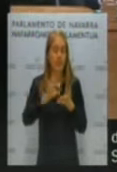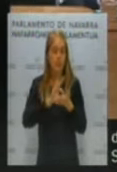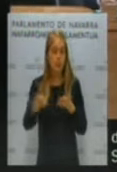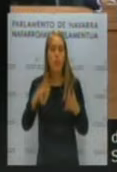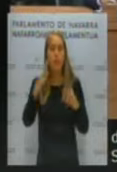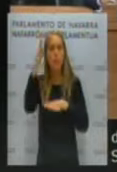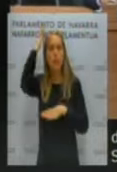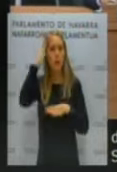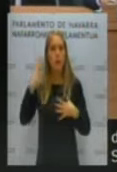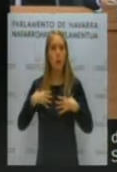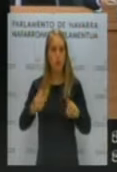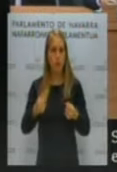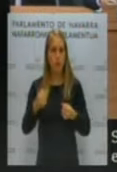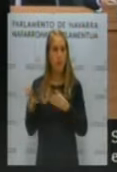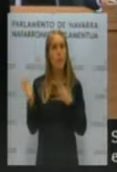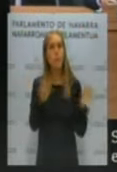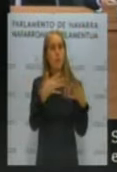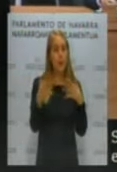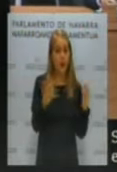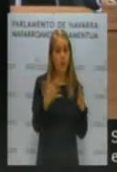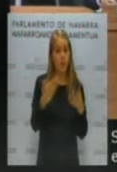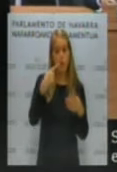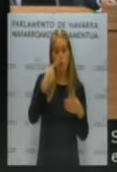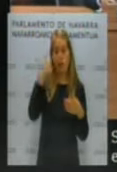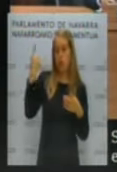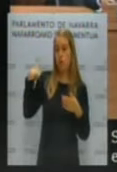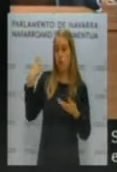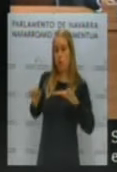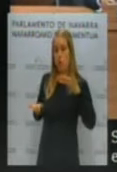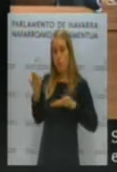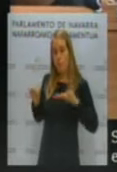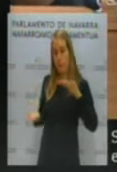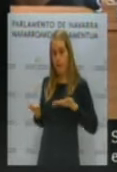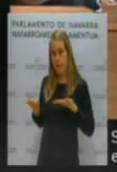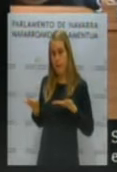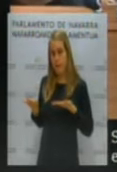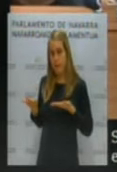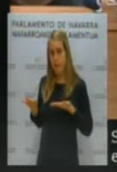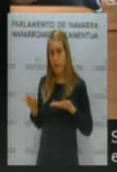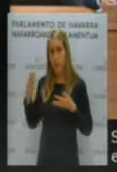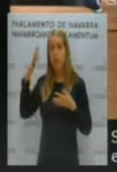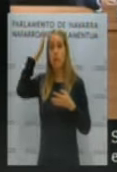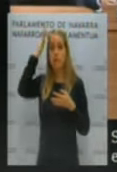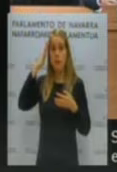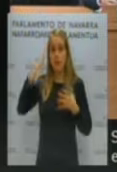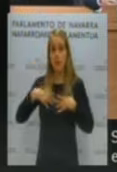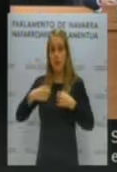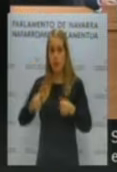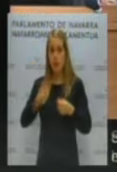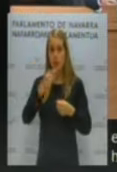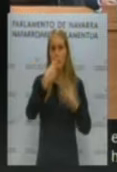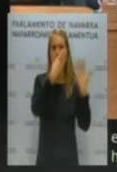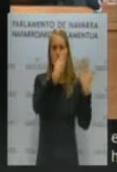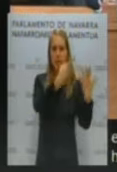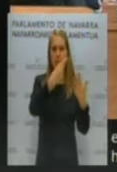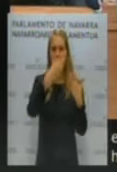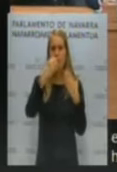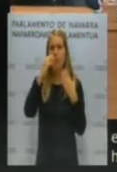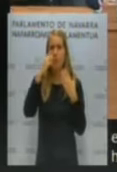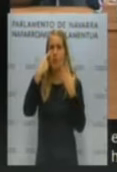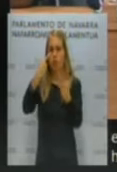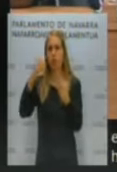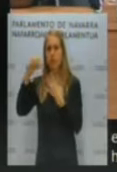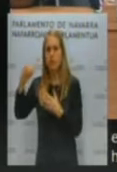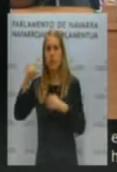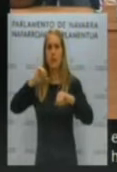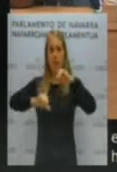el mes de marzo, comparado con el mes de marzo del año anterior, se habían producido en la sanidad navarra 660